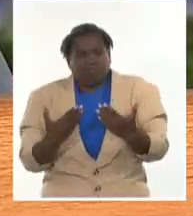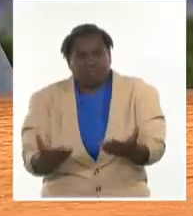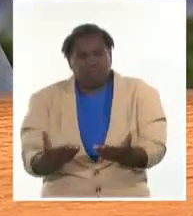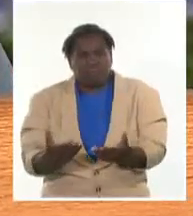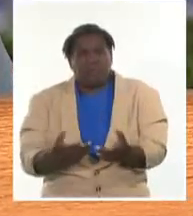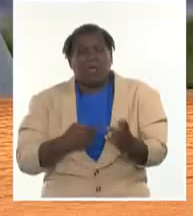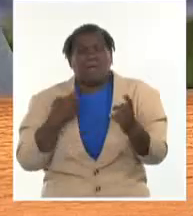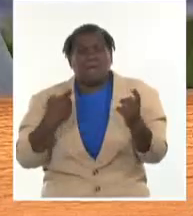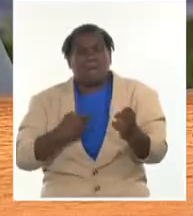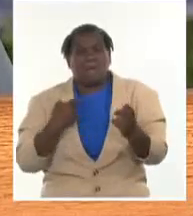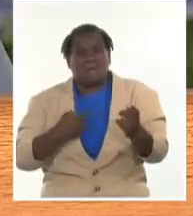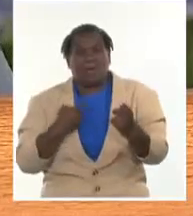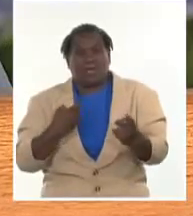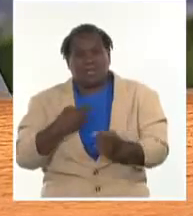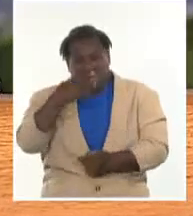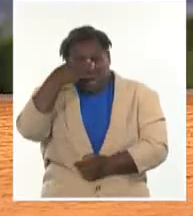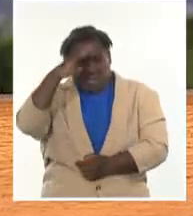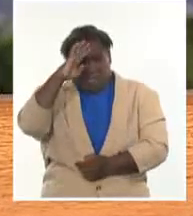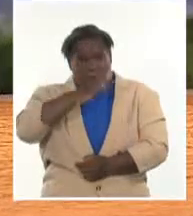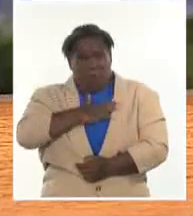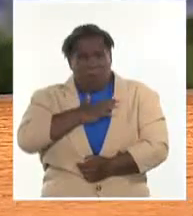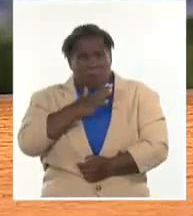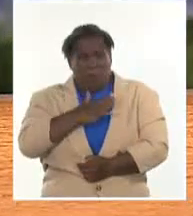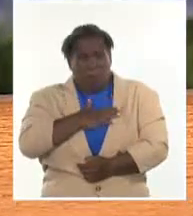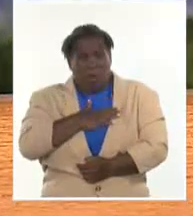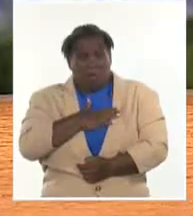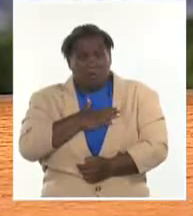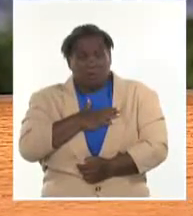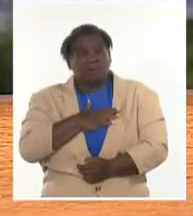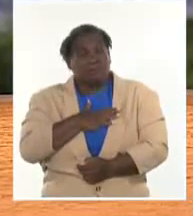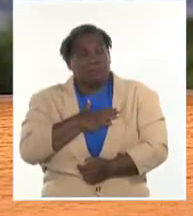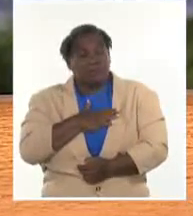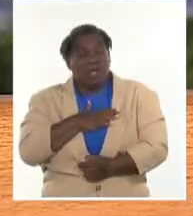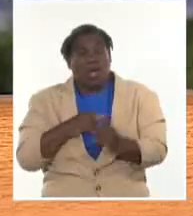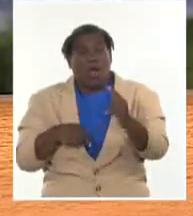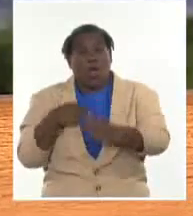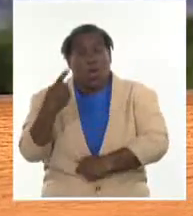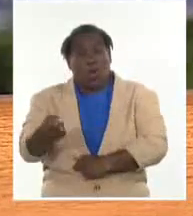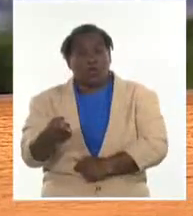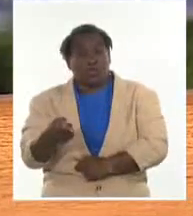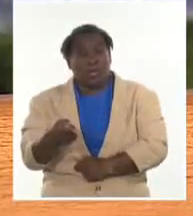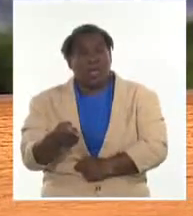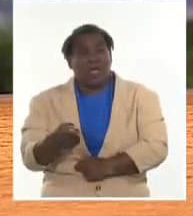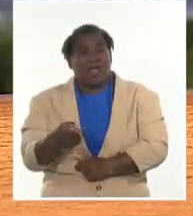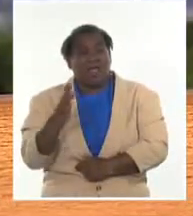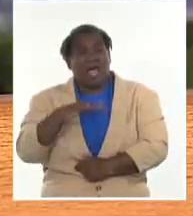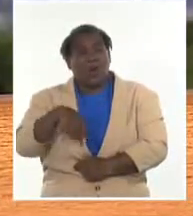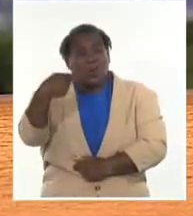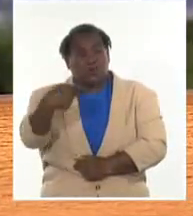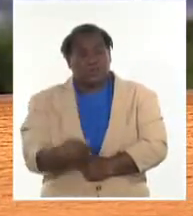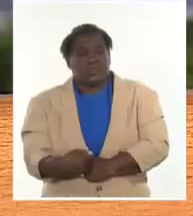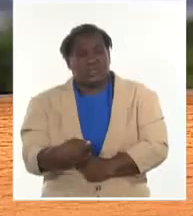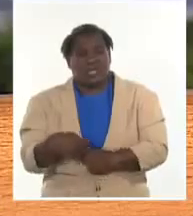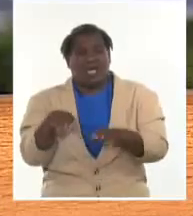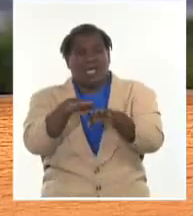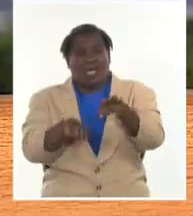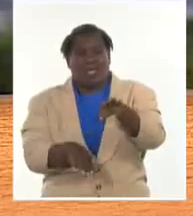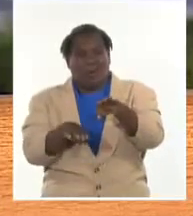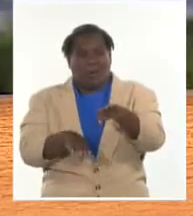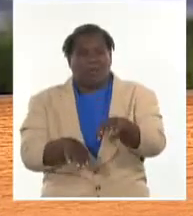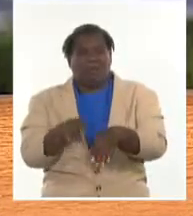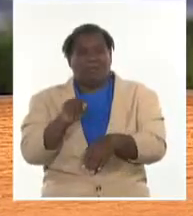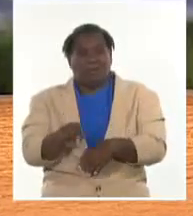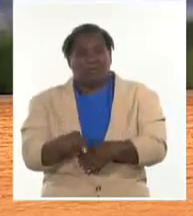batalla permanente de Cuba frente a la injusticia, la desigualdad y el